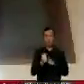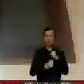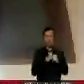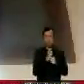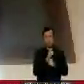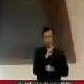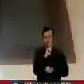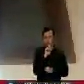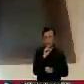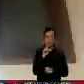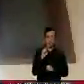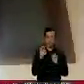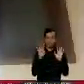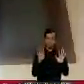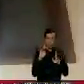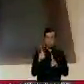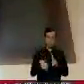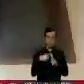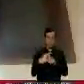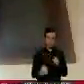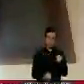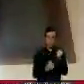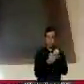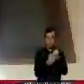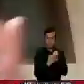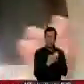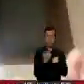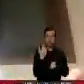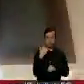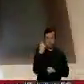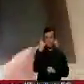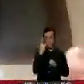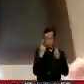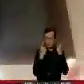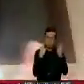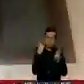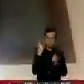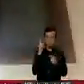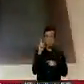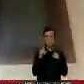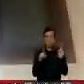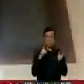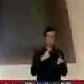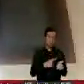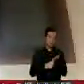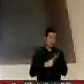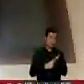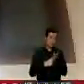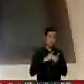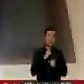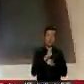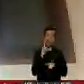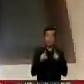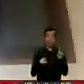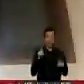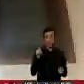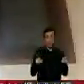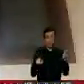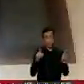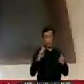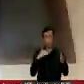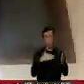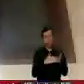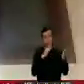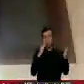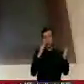año 2019 para que también se sumen a esta situación. Yo sé que aquí va a haber un amplio debate, hay posiciones un tanto